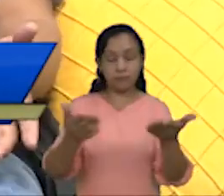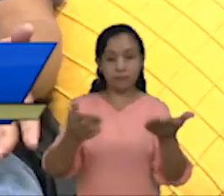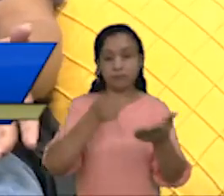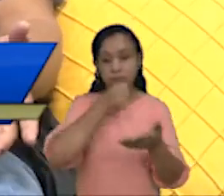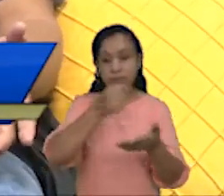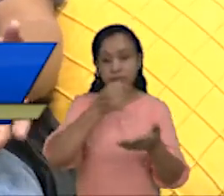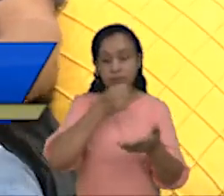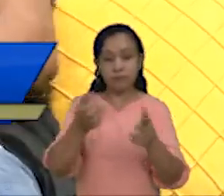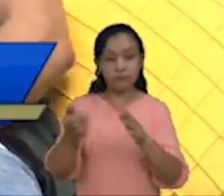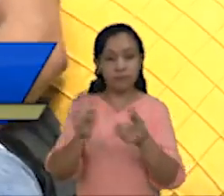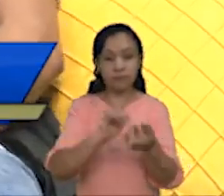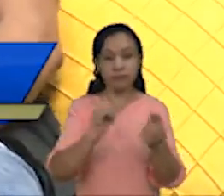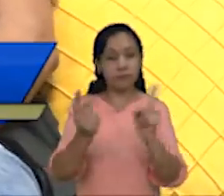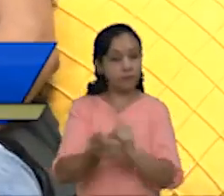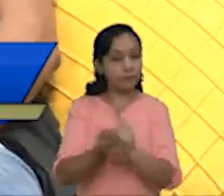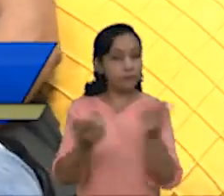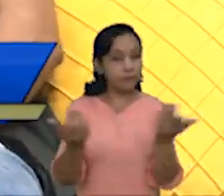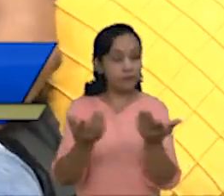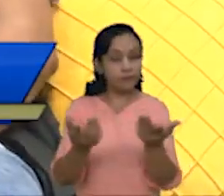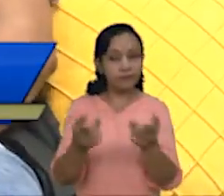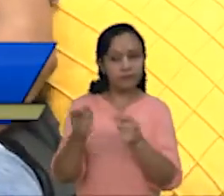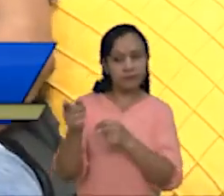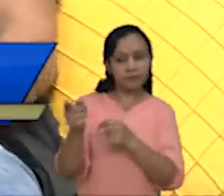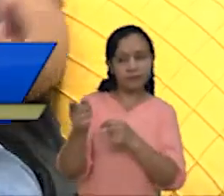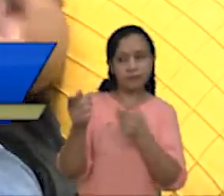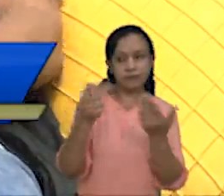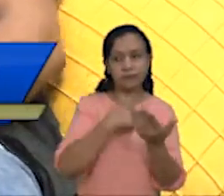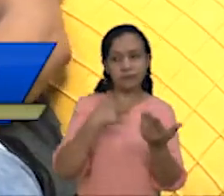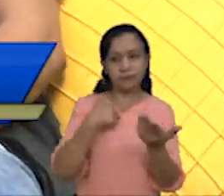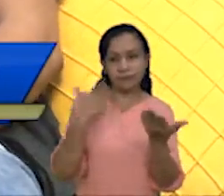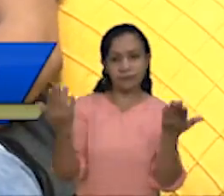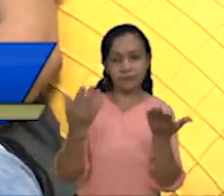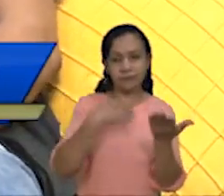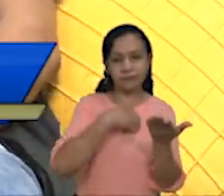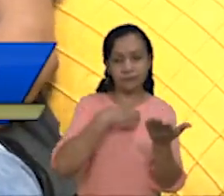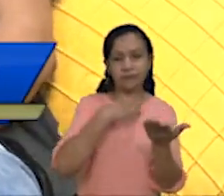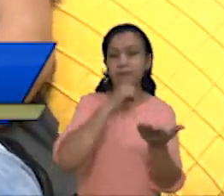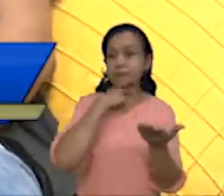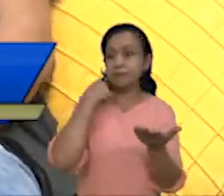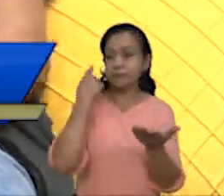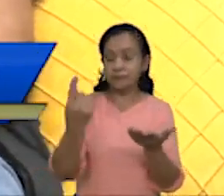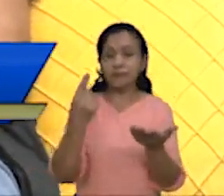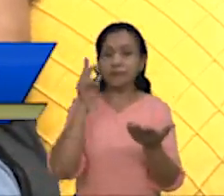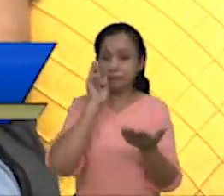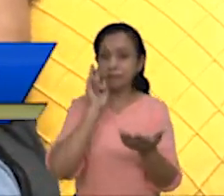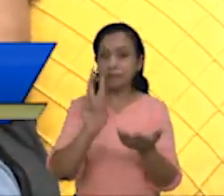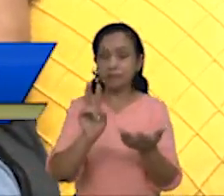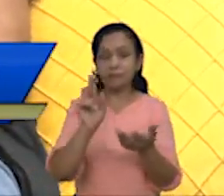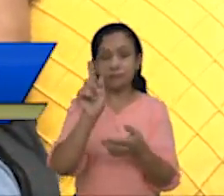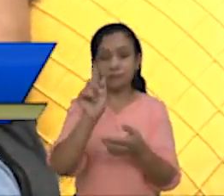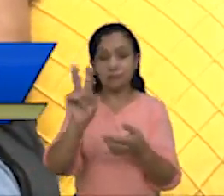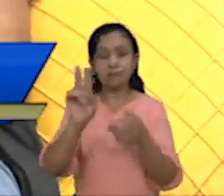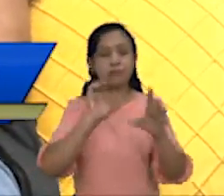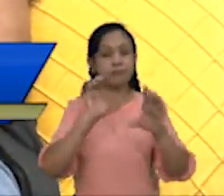cambió en el medio. Y cuestiona al periodista, el editor. Y eso está muy real, sí, muy palpable en los medios